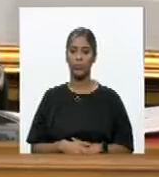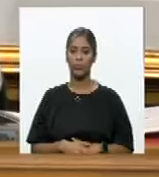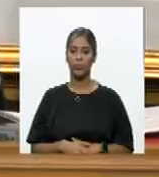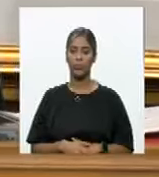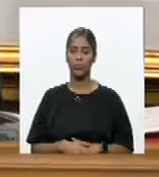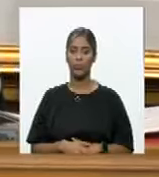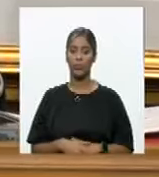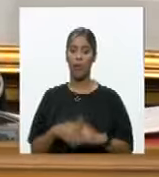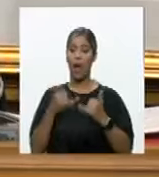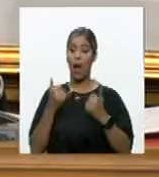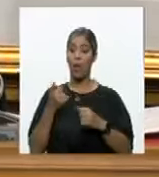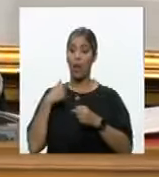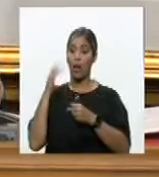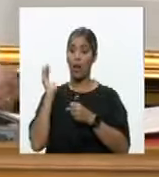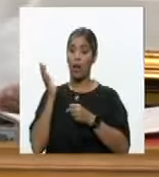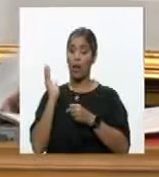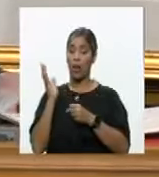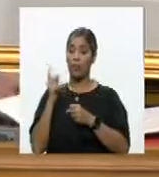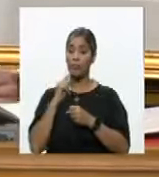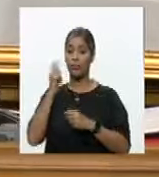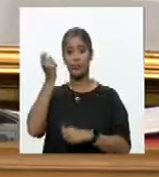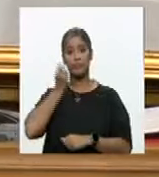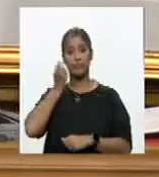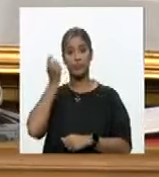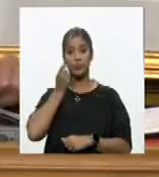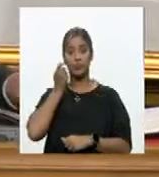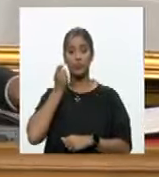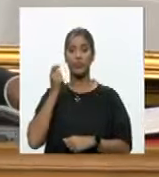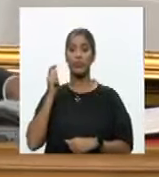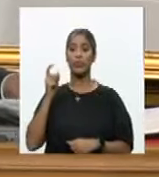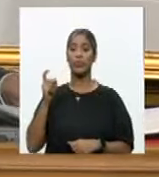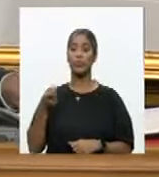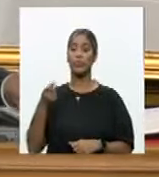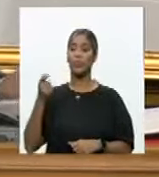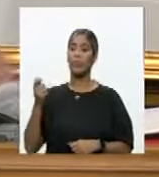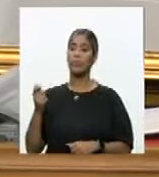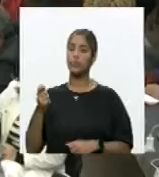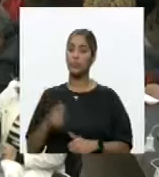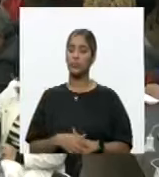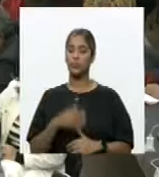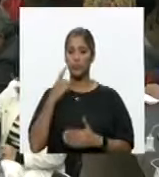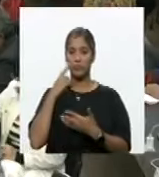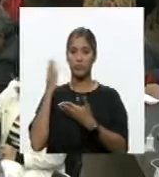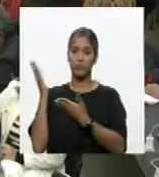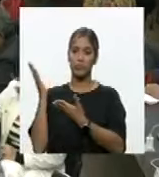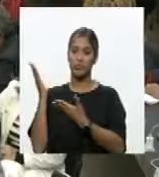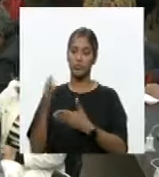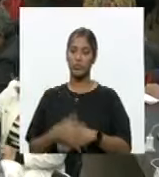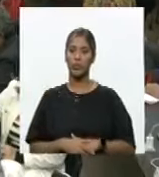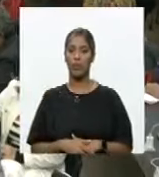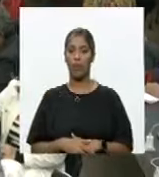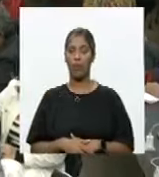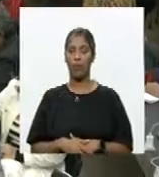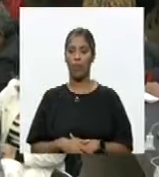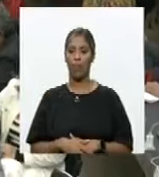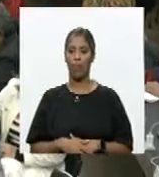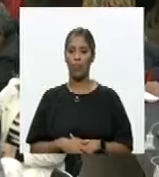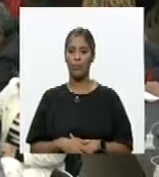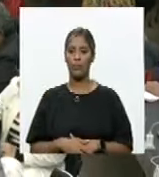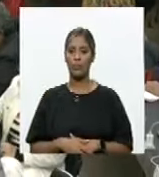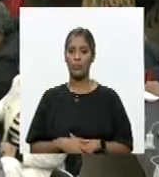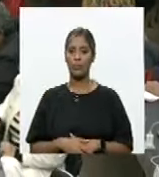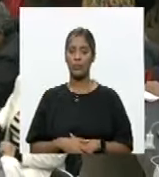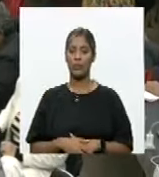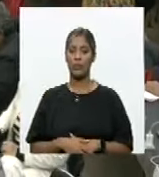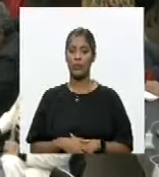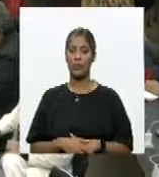Voy a dejar en el derecho de palabra al diputado Giuseppe Alessandrello, que fungió hasta